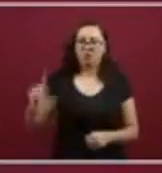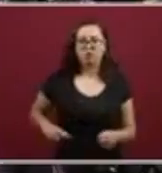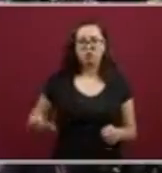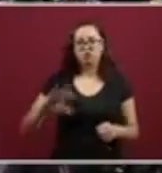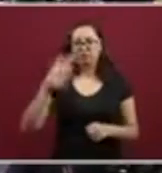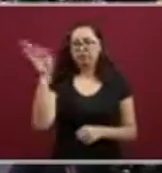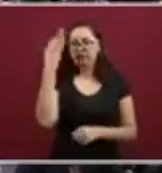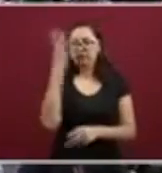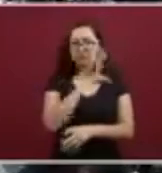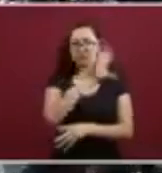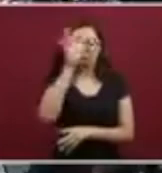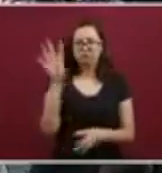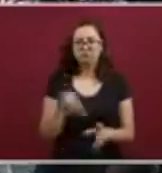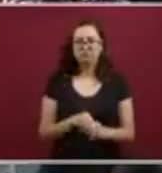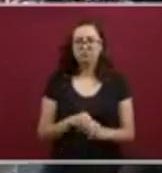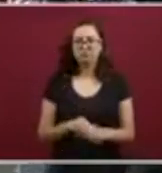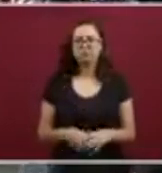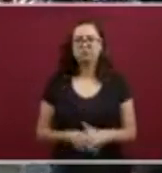federal.